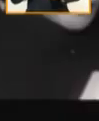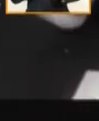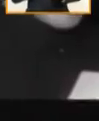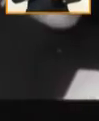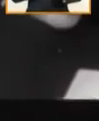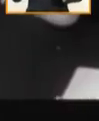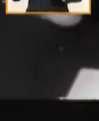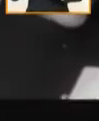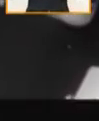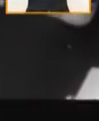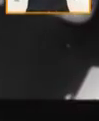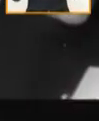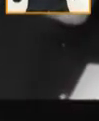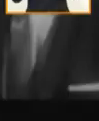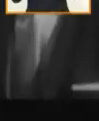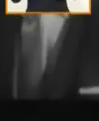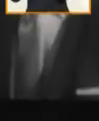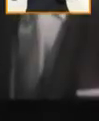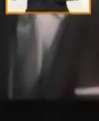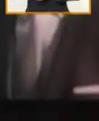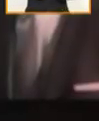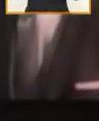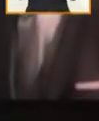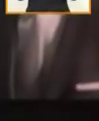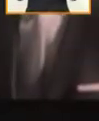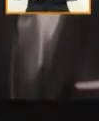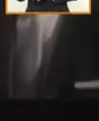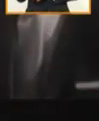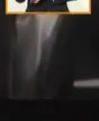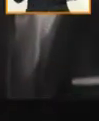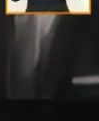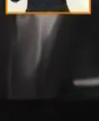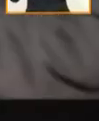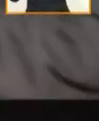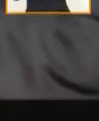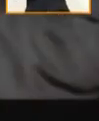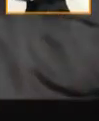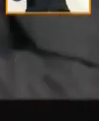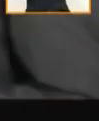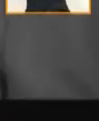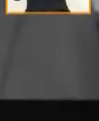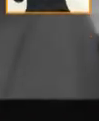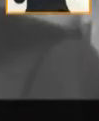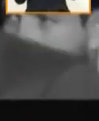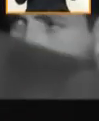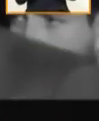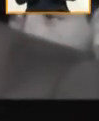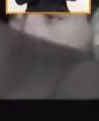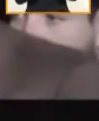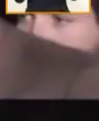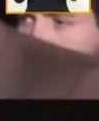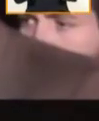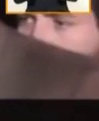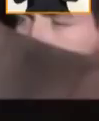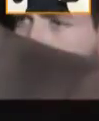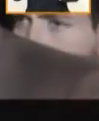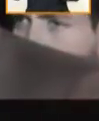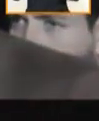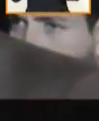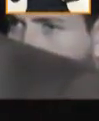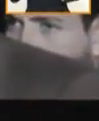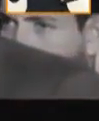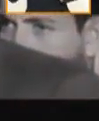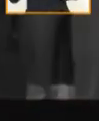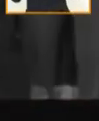fue solo diplomático. En días difíciles, China también ofreció asistencia a la Revolución Cubana, como parte de su deber internacionalista